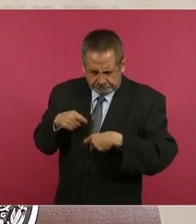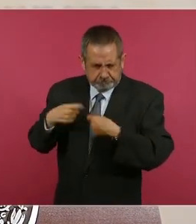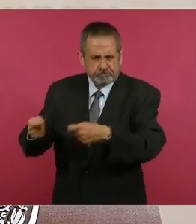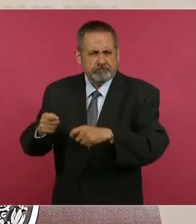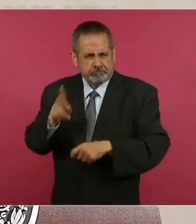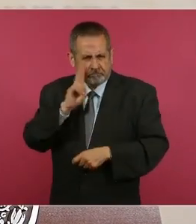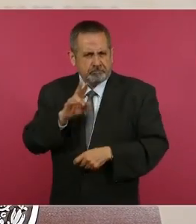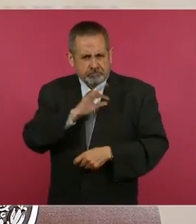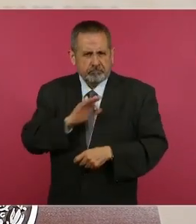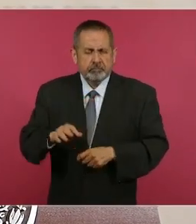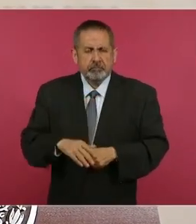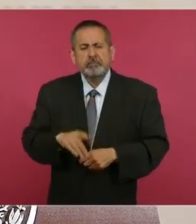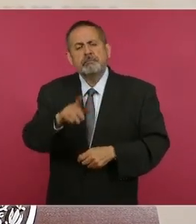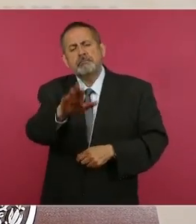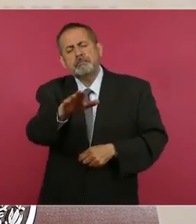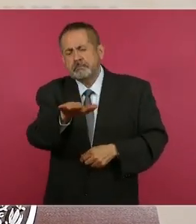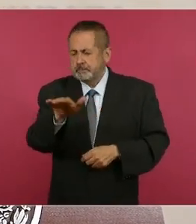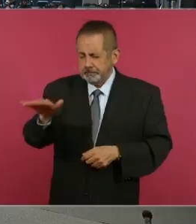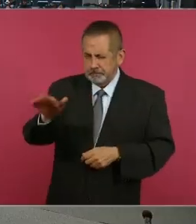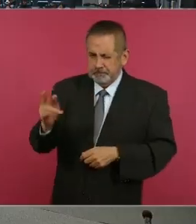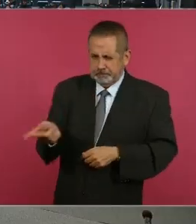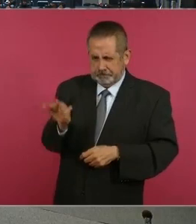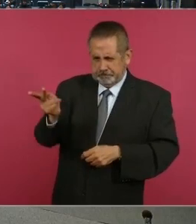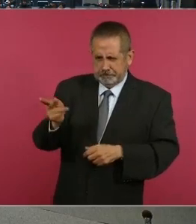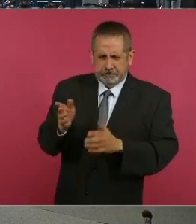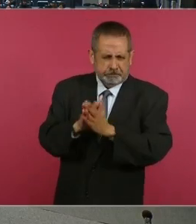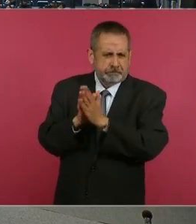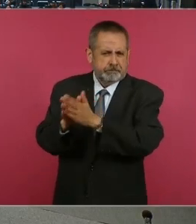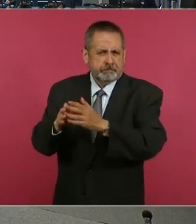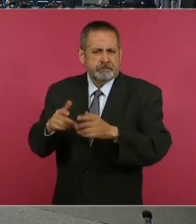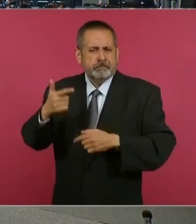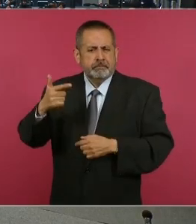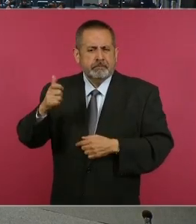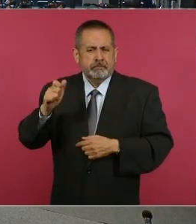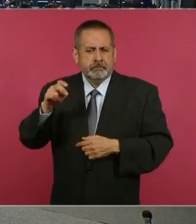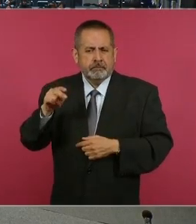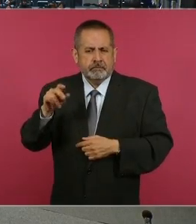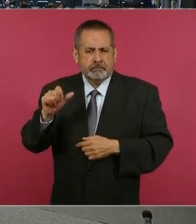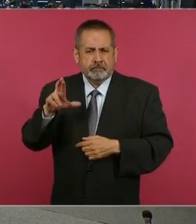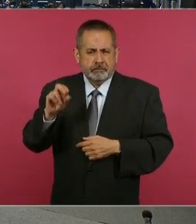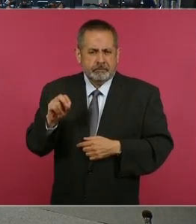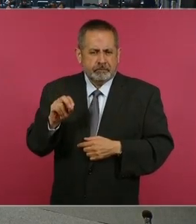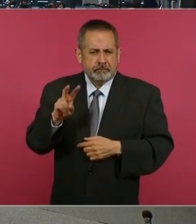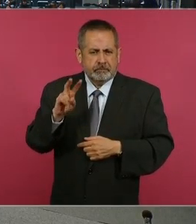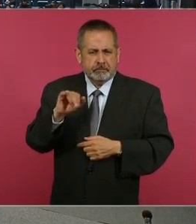sea, vamos a pedirle a Genaro Villamil